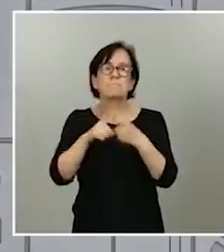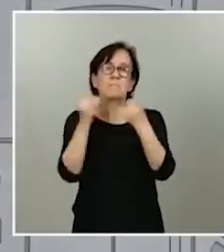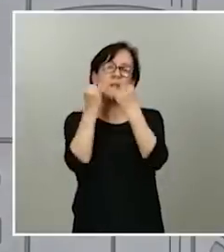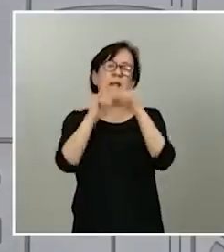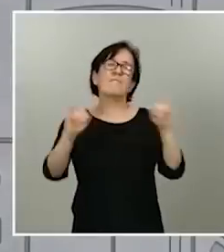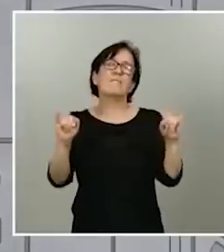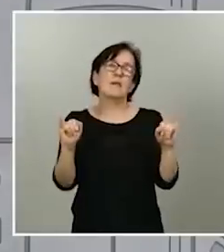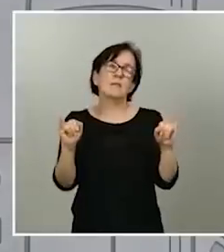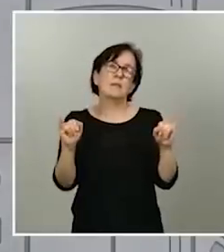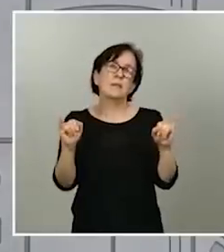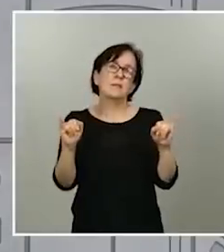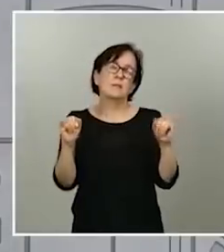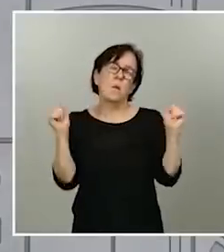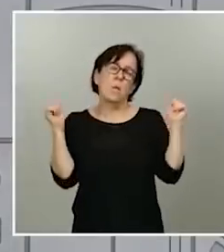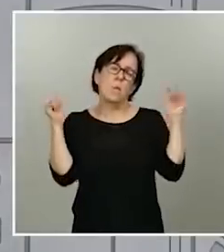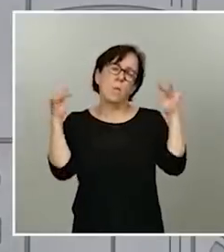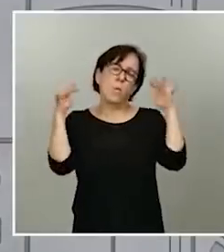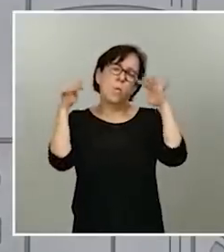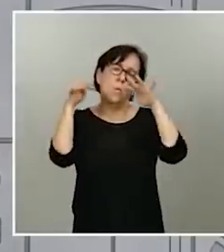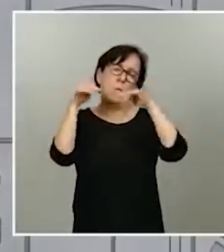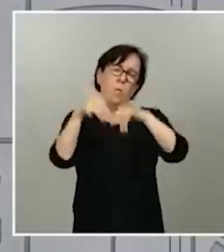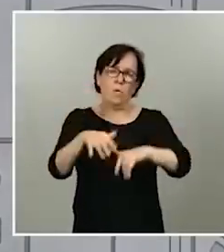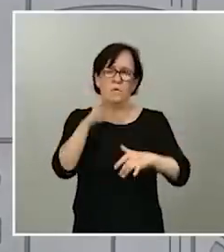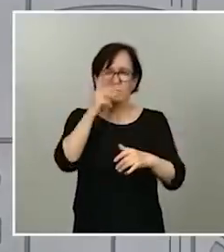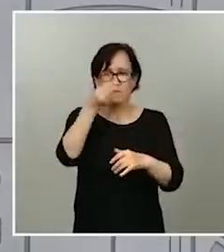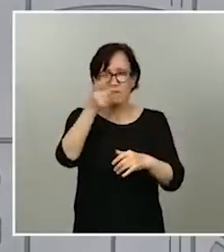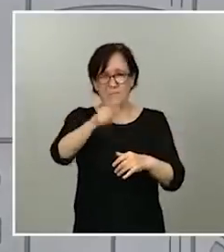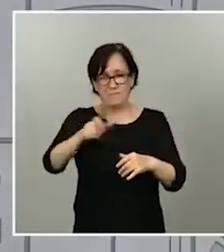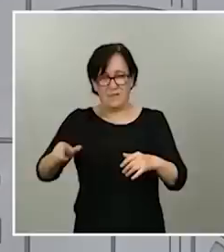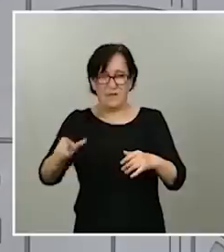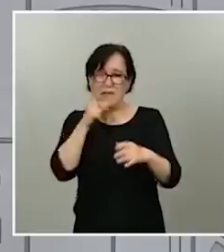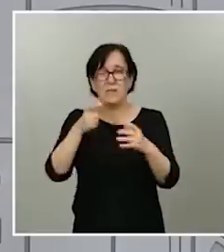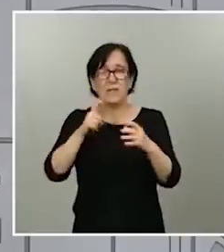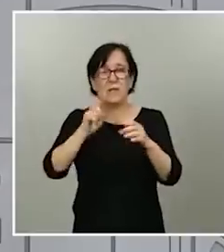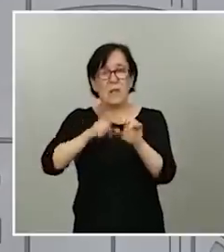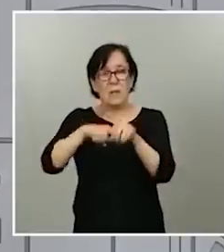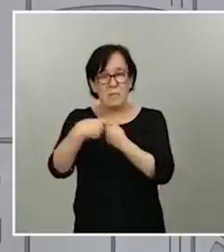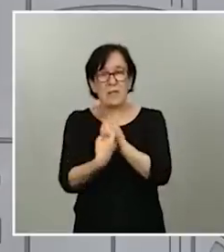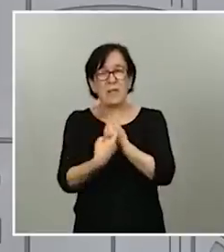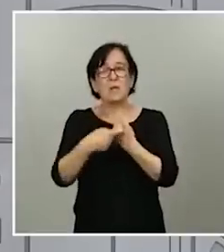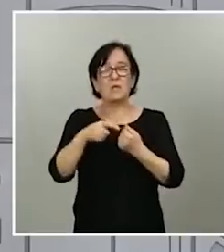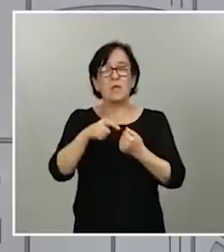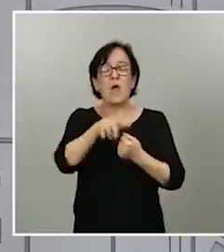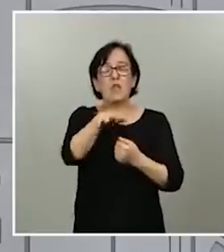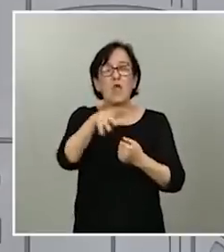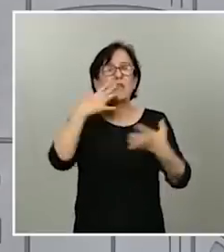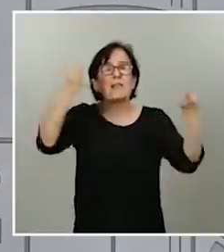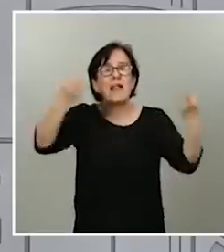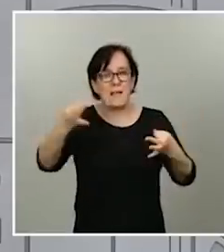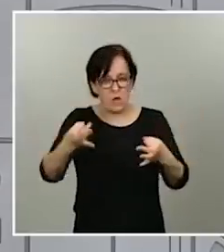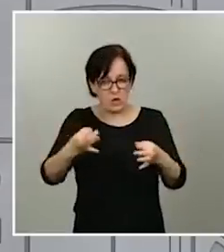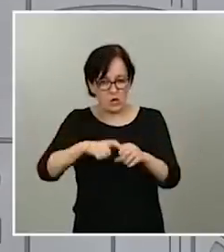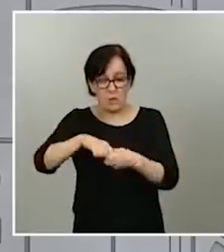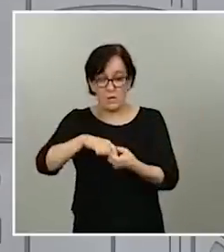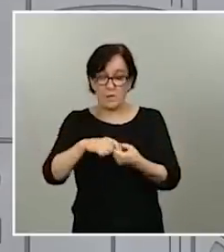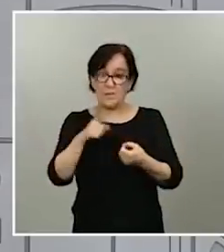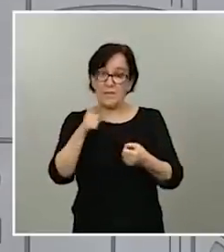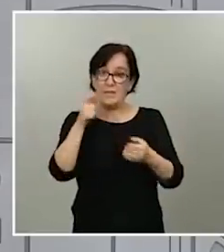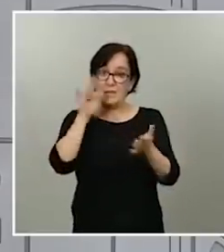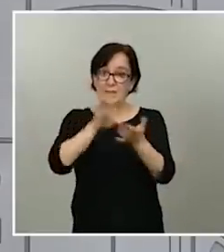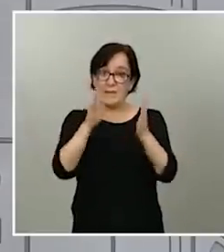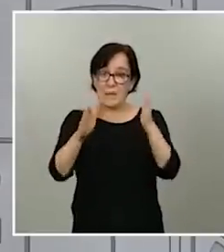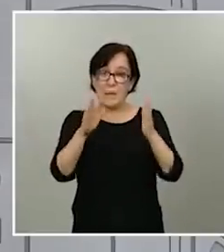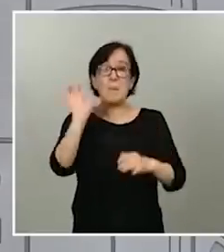15%, que serían unas 10.000, estaríamos en 79.000. Ahora bien, esta cifra es